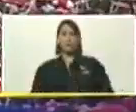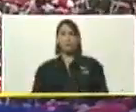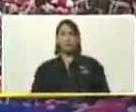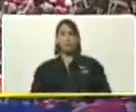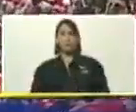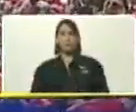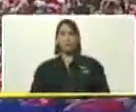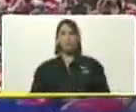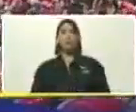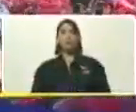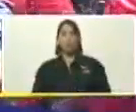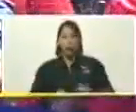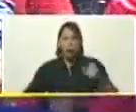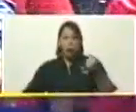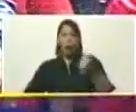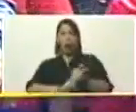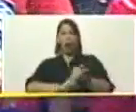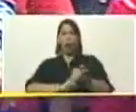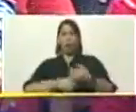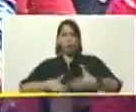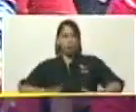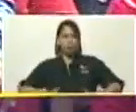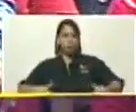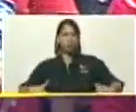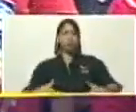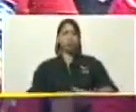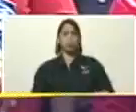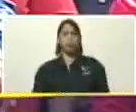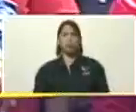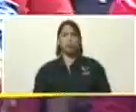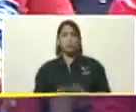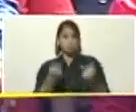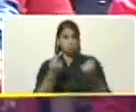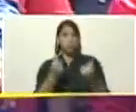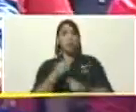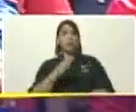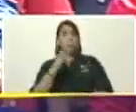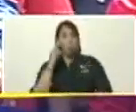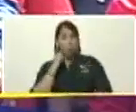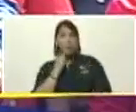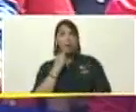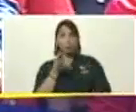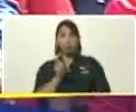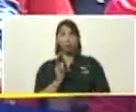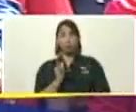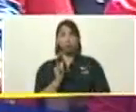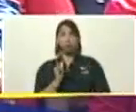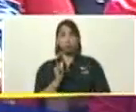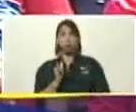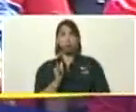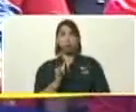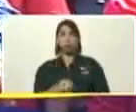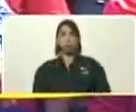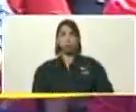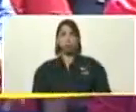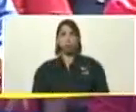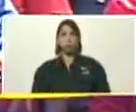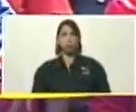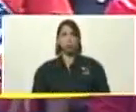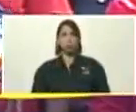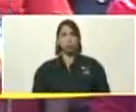riqueza real del país, en bolívares orgánicos que no generen inflación.